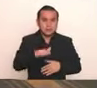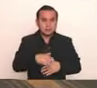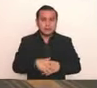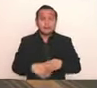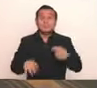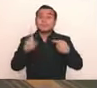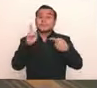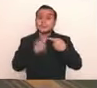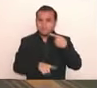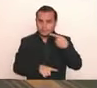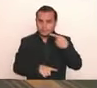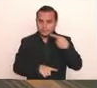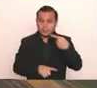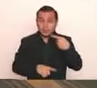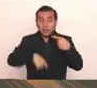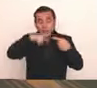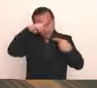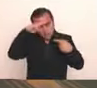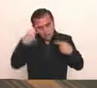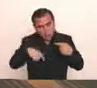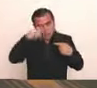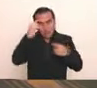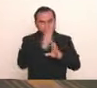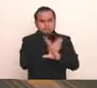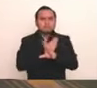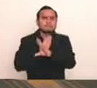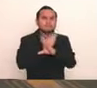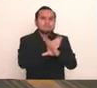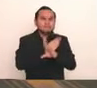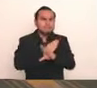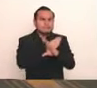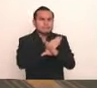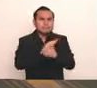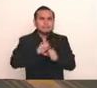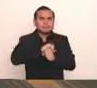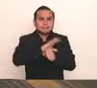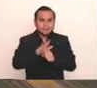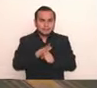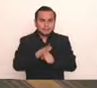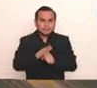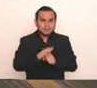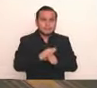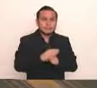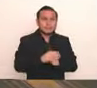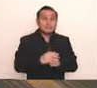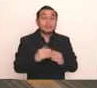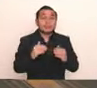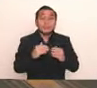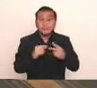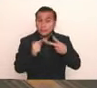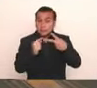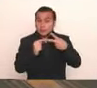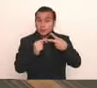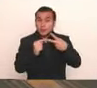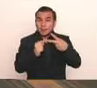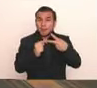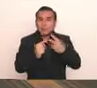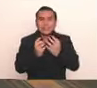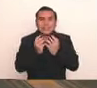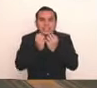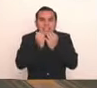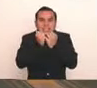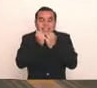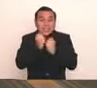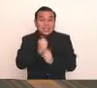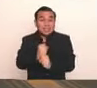el primero está trabajando en prevenir el contagio y combatir la enfermedad el segundo en garantizar la